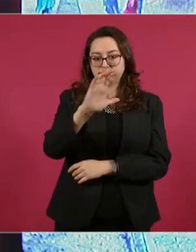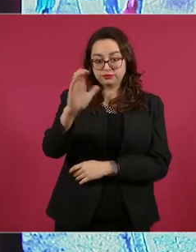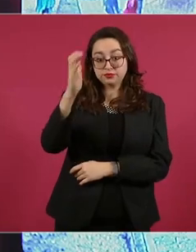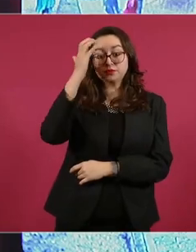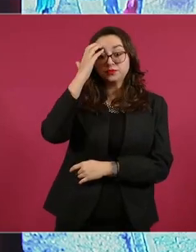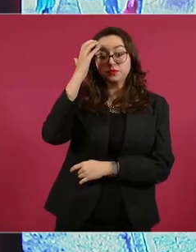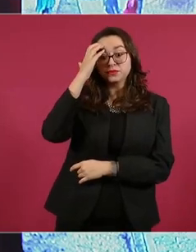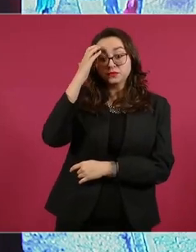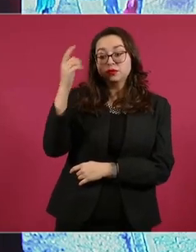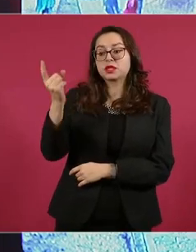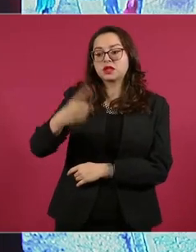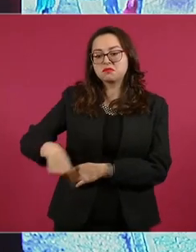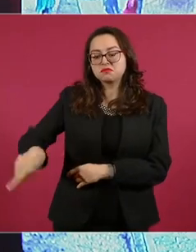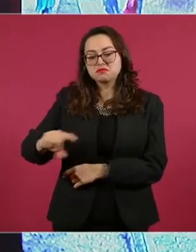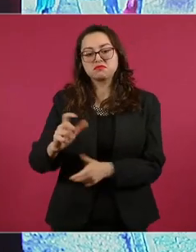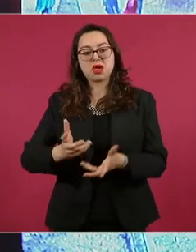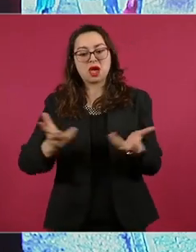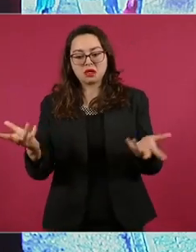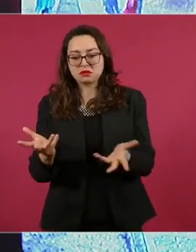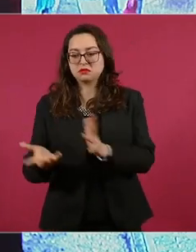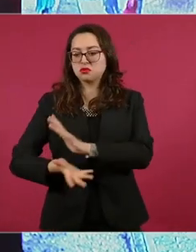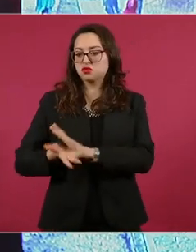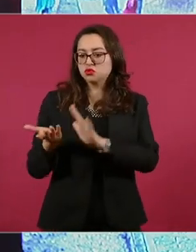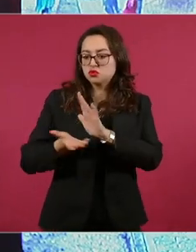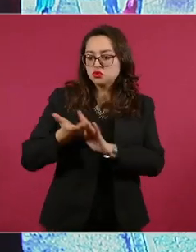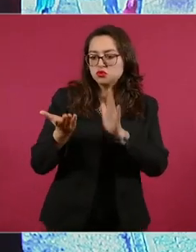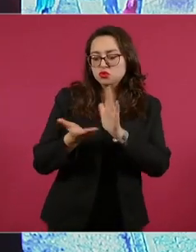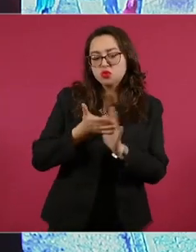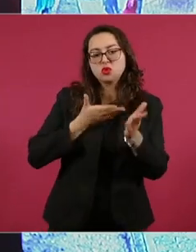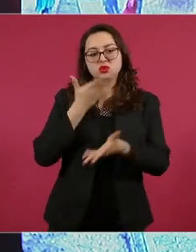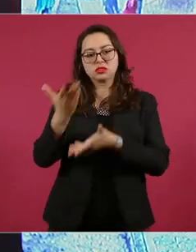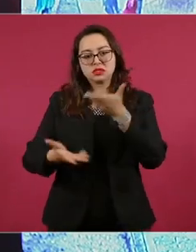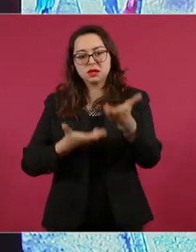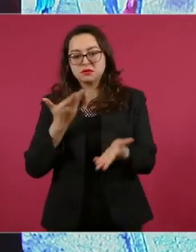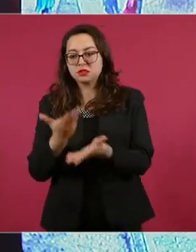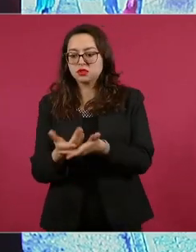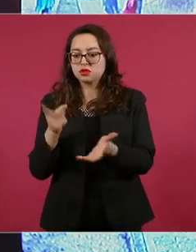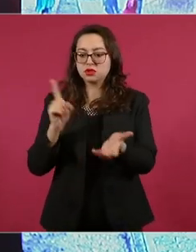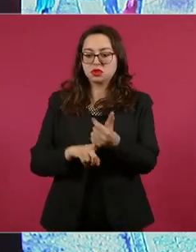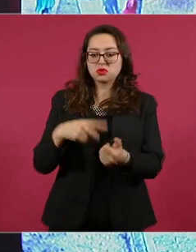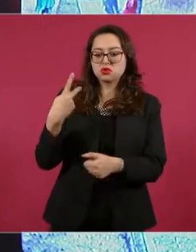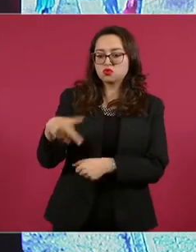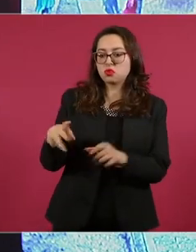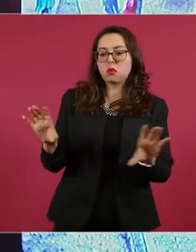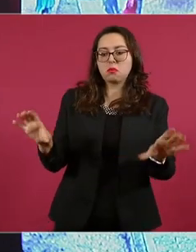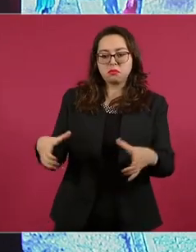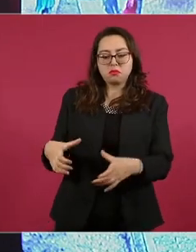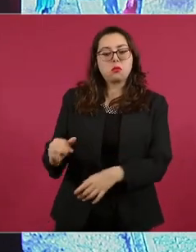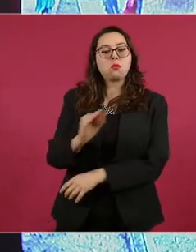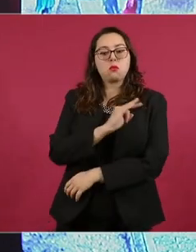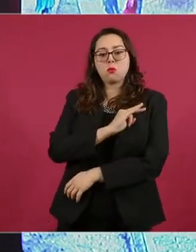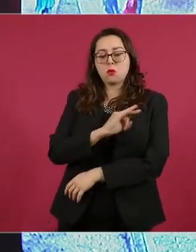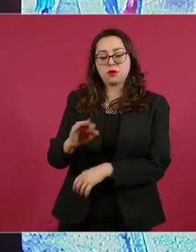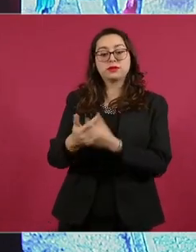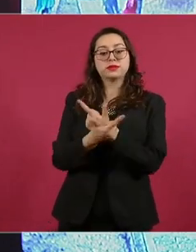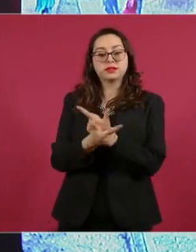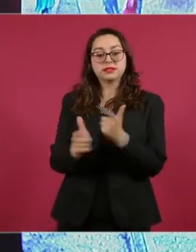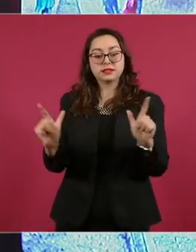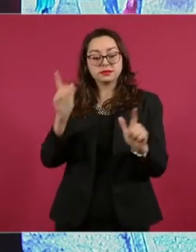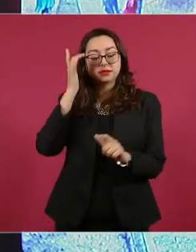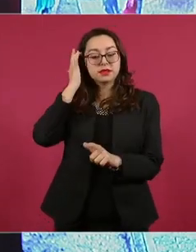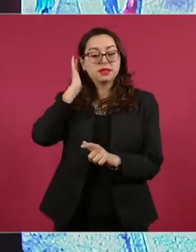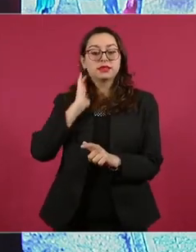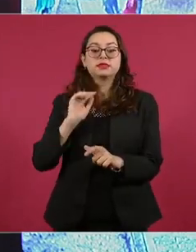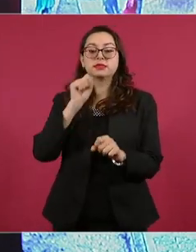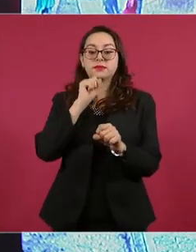obras, acciones y proporcionar servicios públicos para el bienestar comunitario, de manera importante